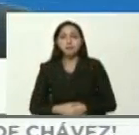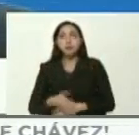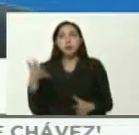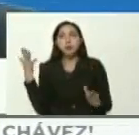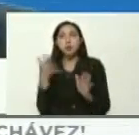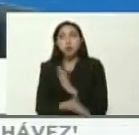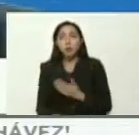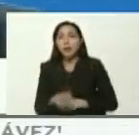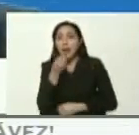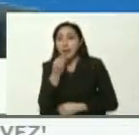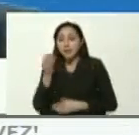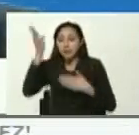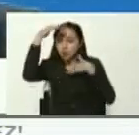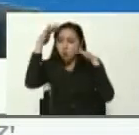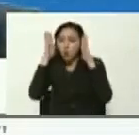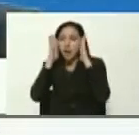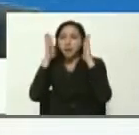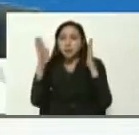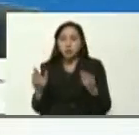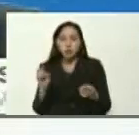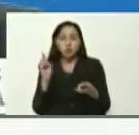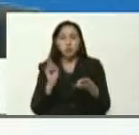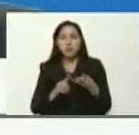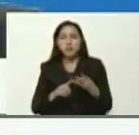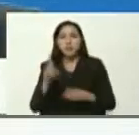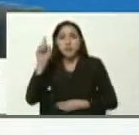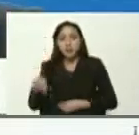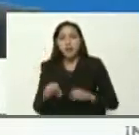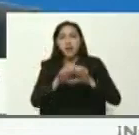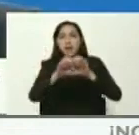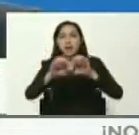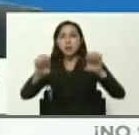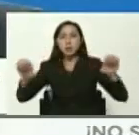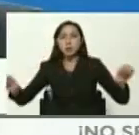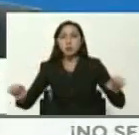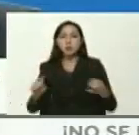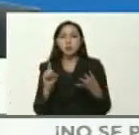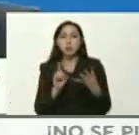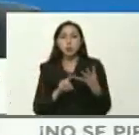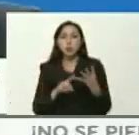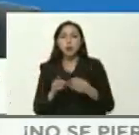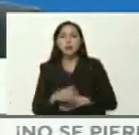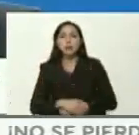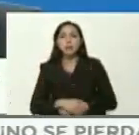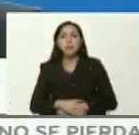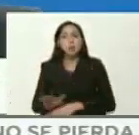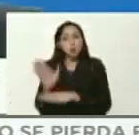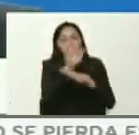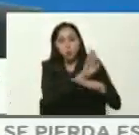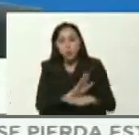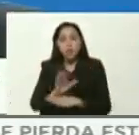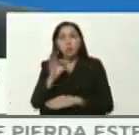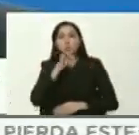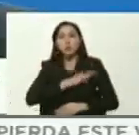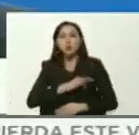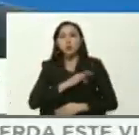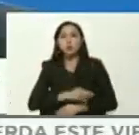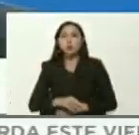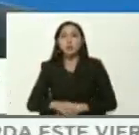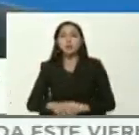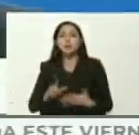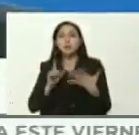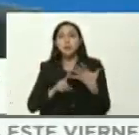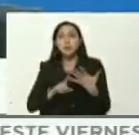la alimentación, la tercera está vinculada al tema de la educación, la cuarta está en la protección social, la quinta está vinculada